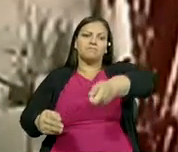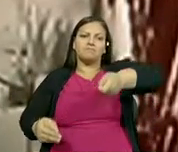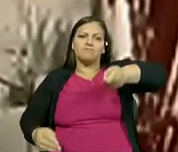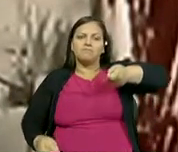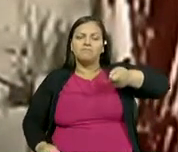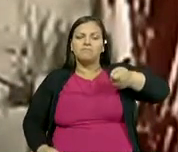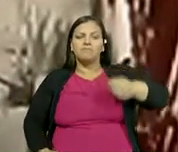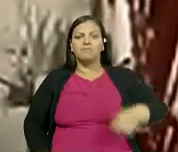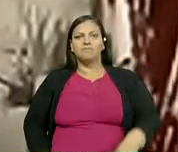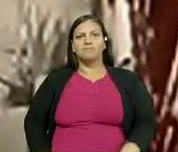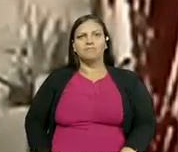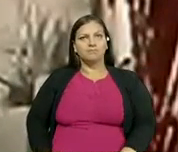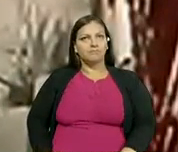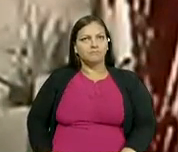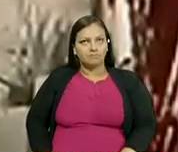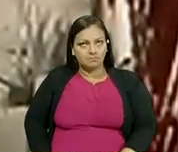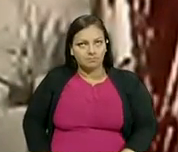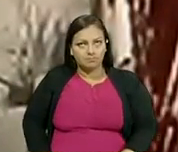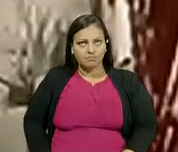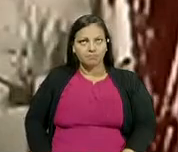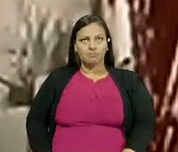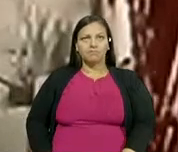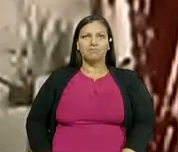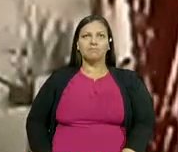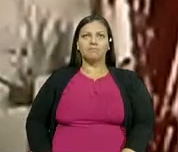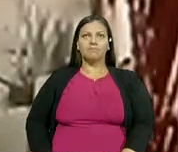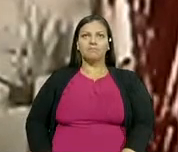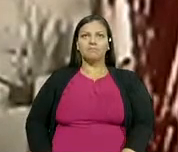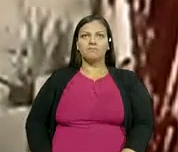que tiene es muy pequeño para poder ingresar.